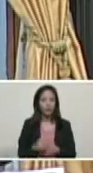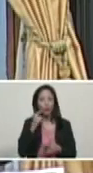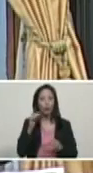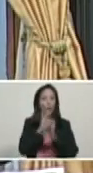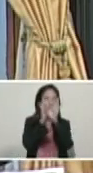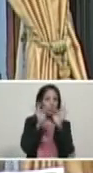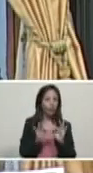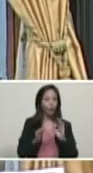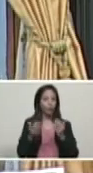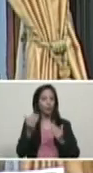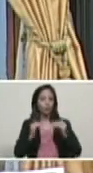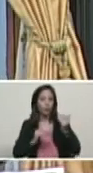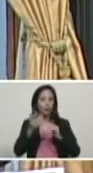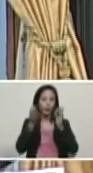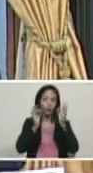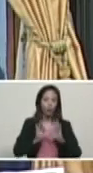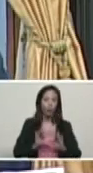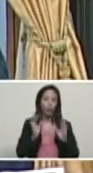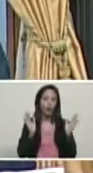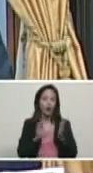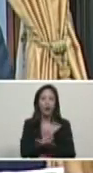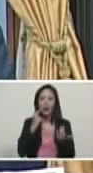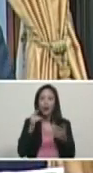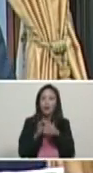mecanismos, es el mecanismo.